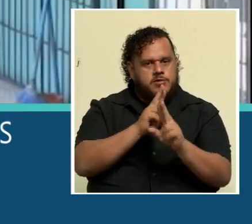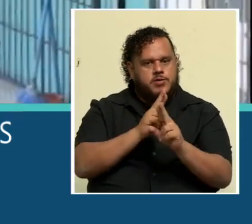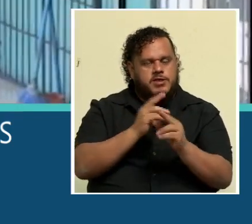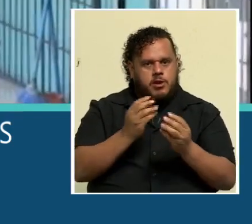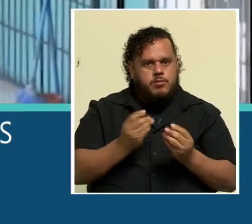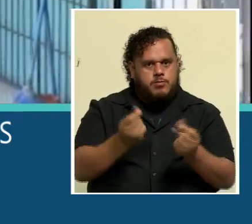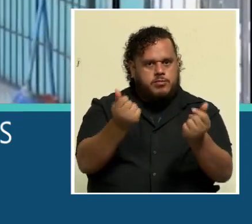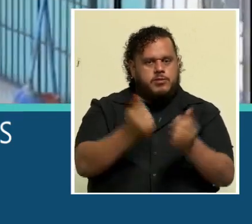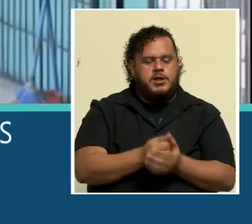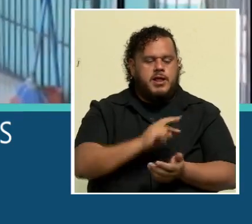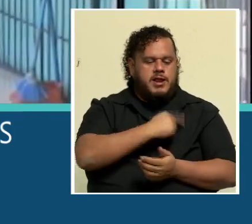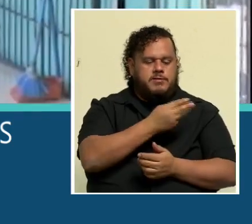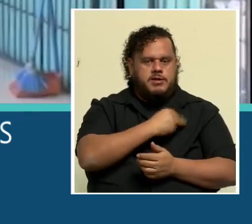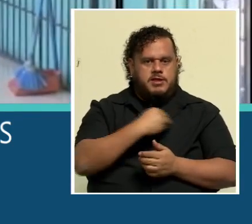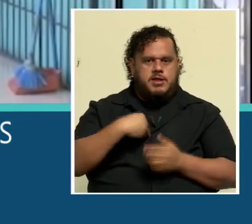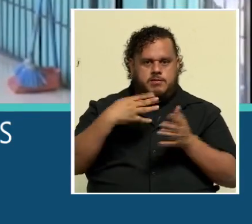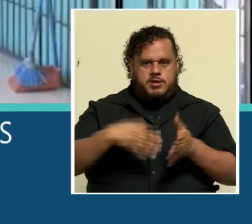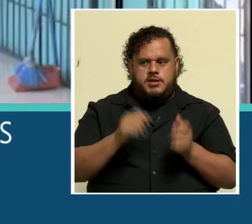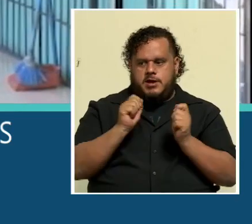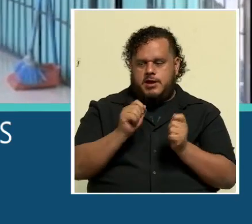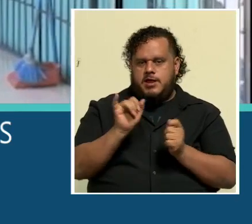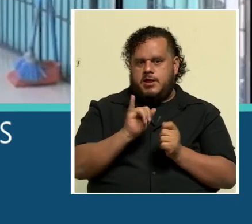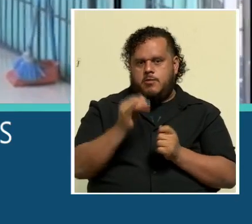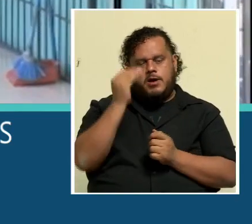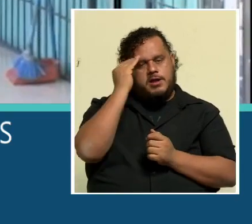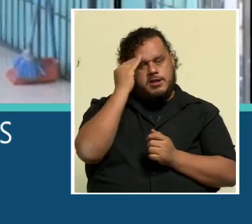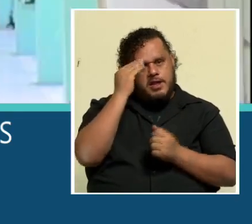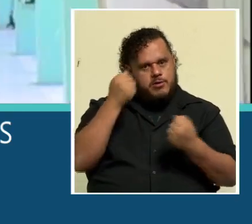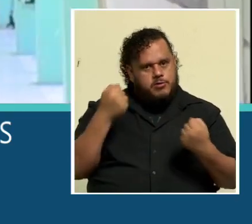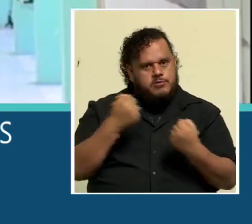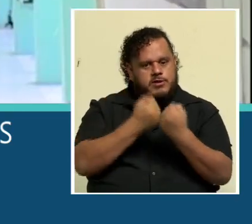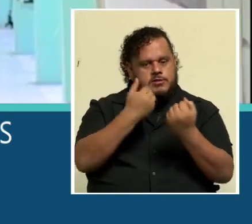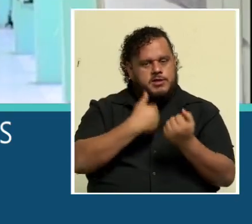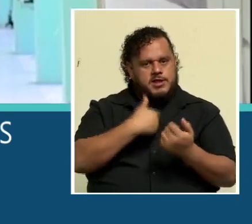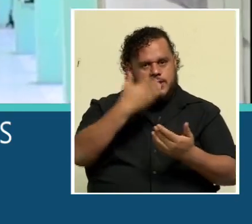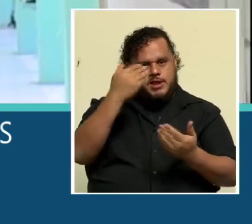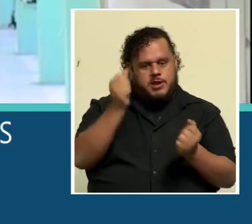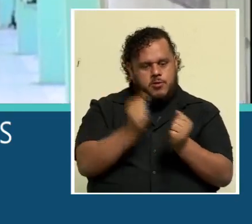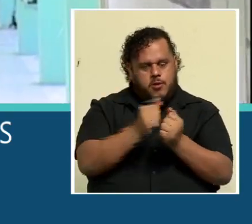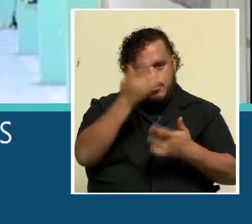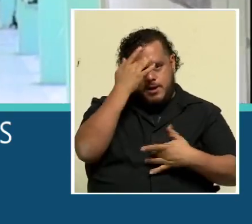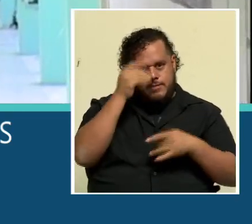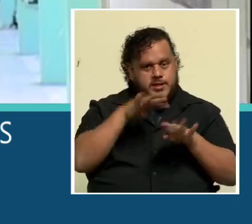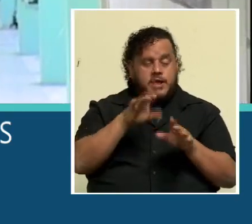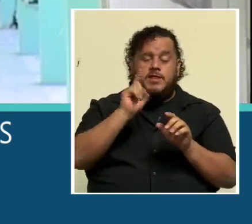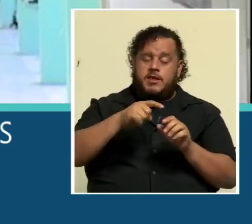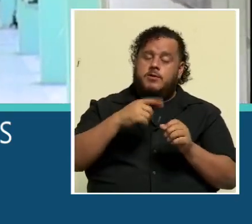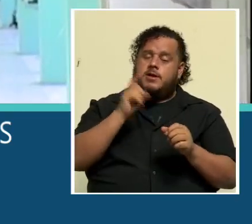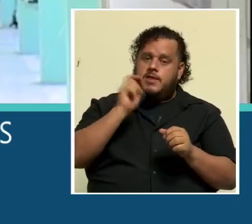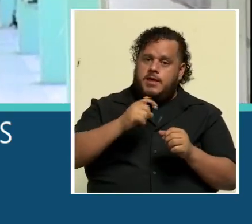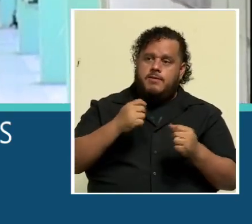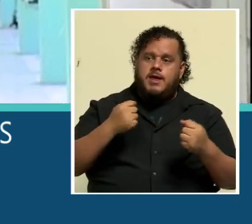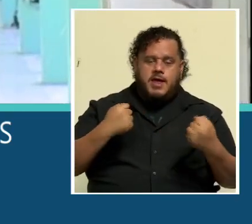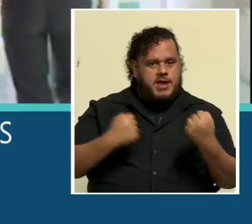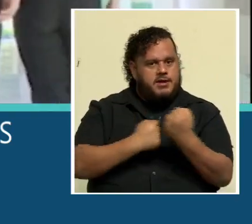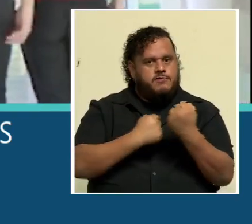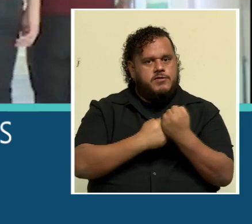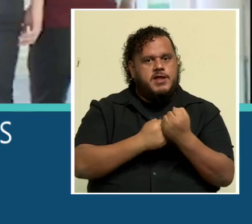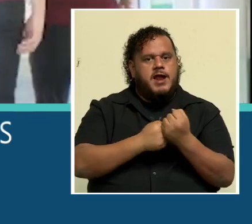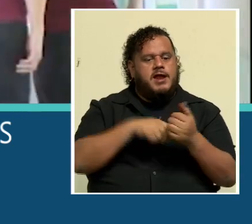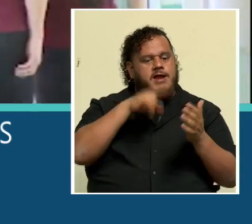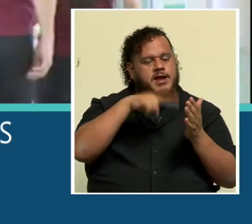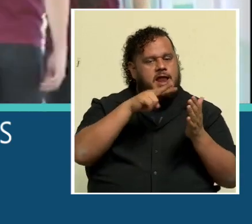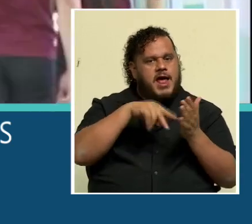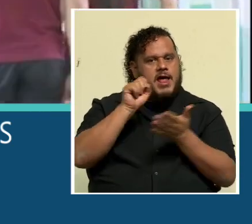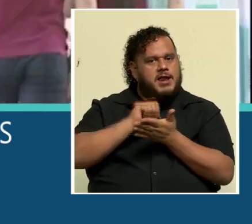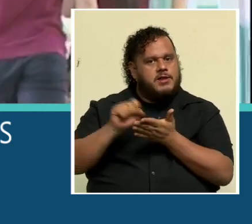La viceministra académica también fue consciente ante los retos que deja la pandemia e indicó que deben reforzar la lectoescritura tanto para